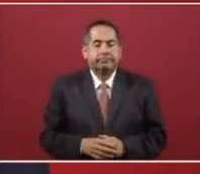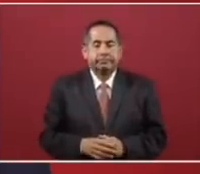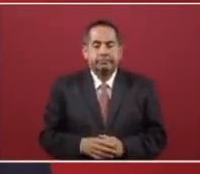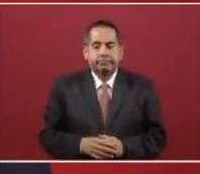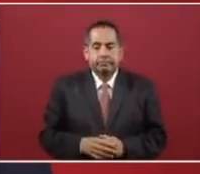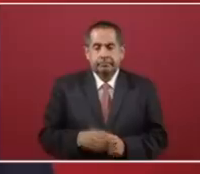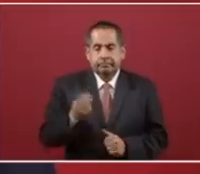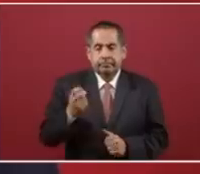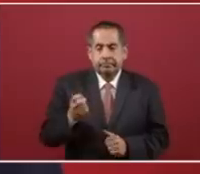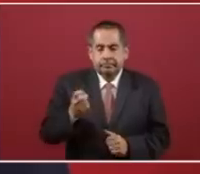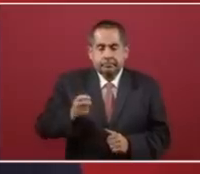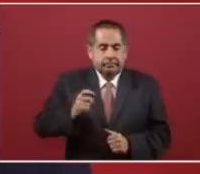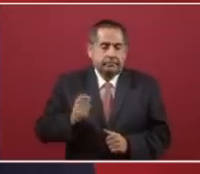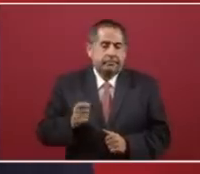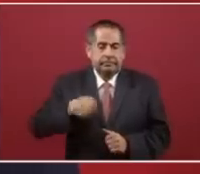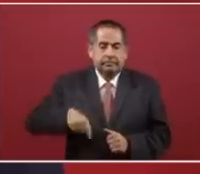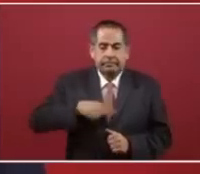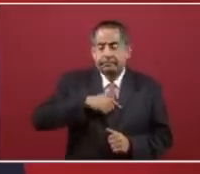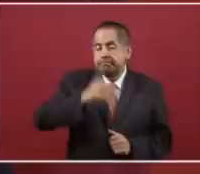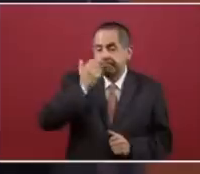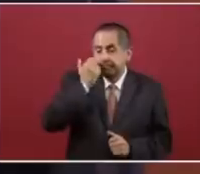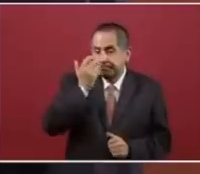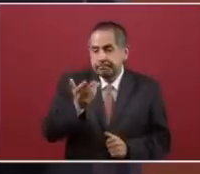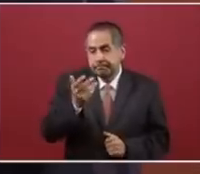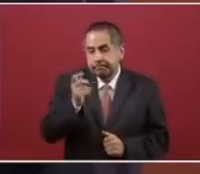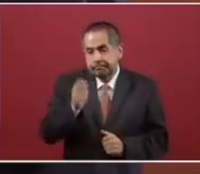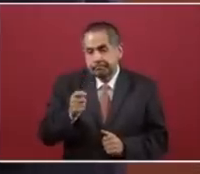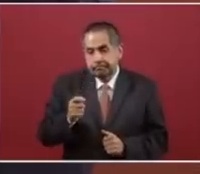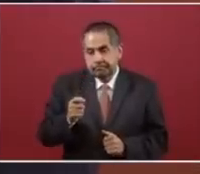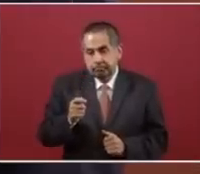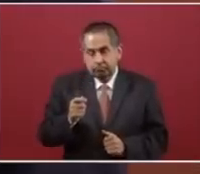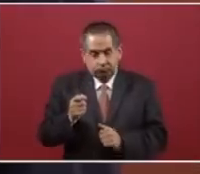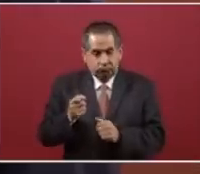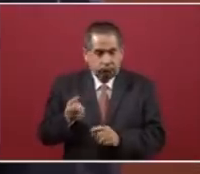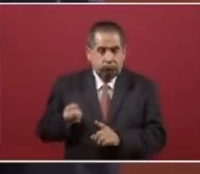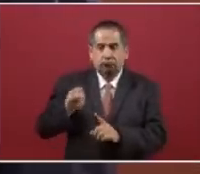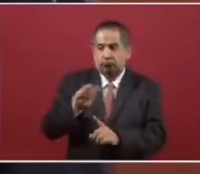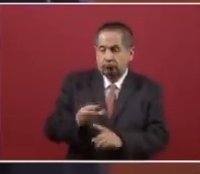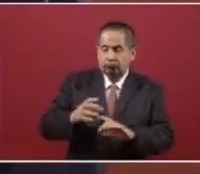es algo que queremos y aportar